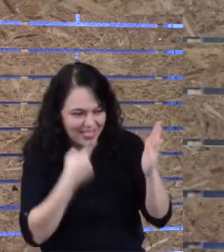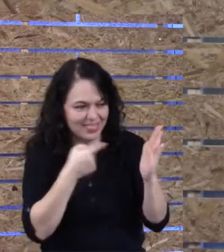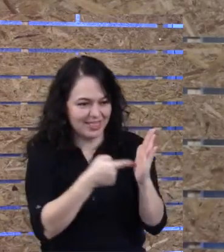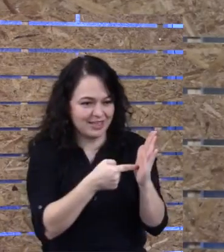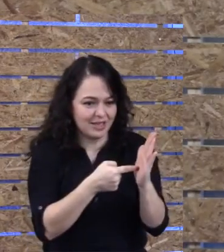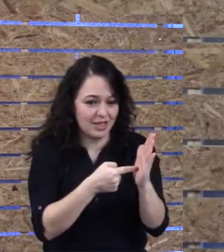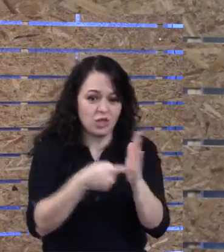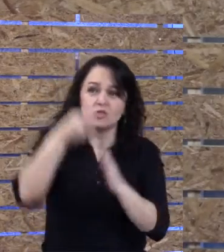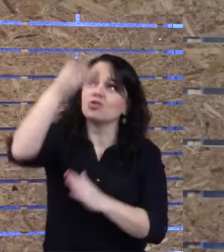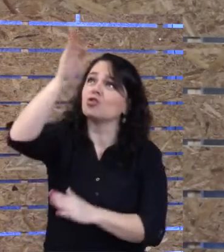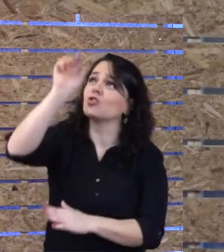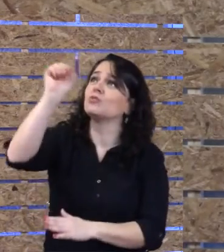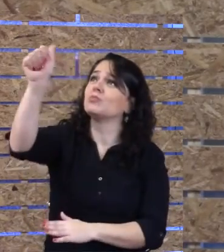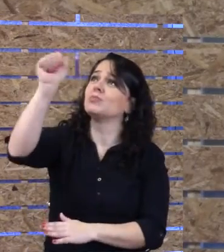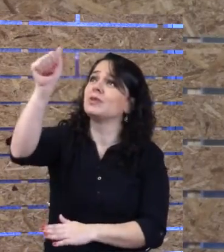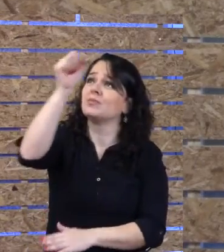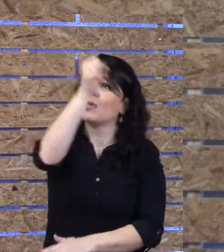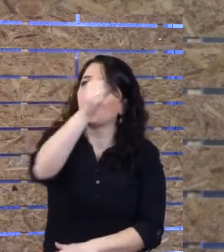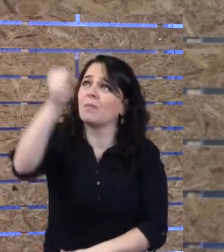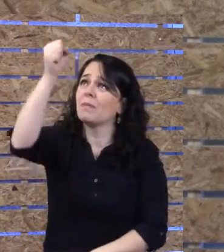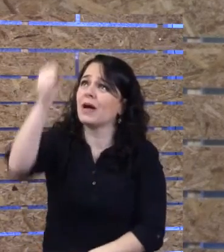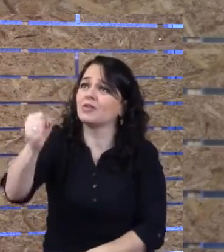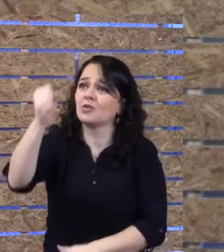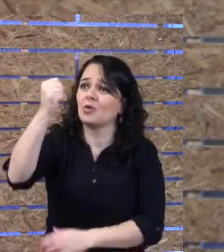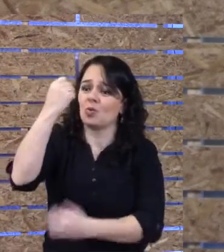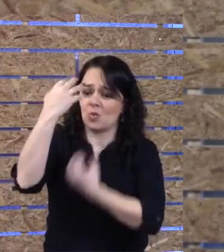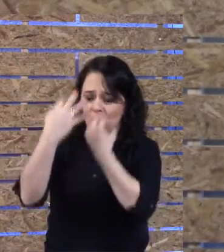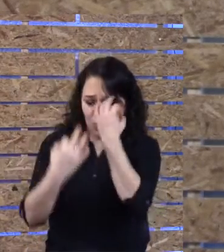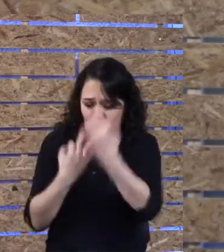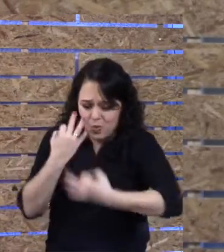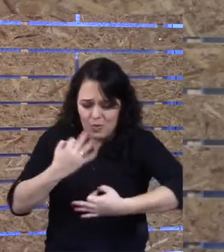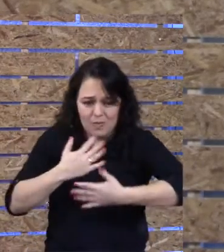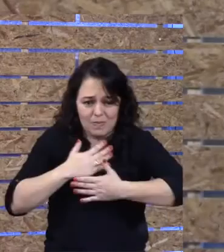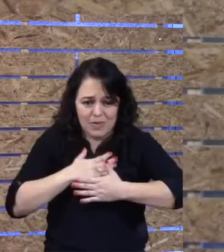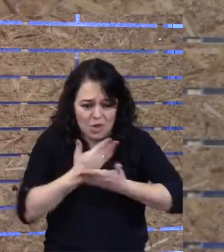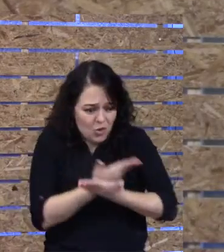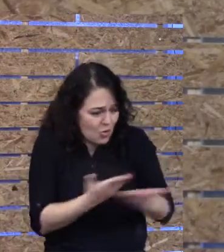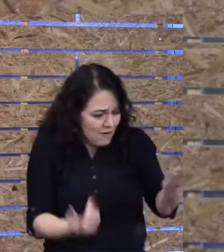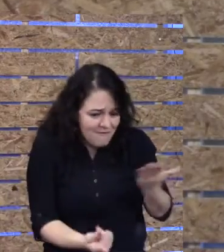El Señor es mi pastor, nada me falta.